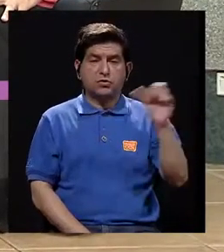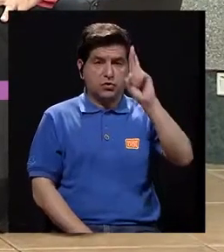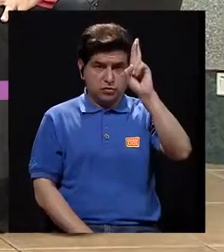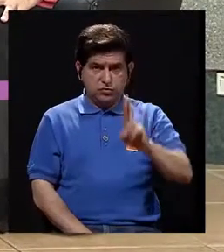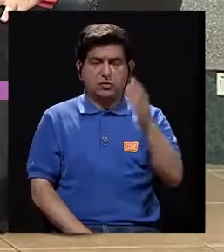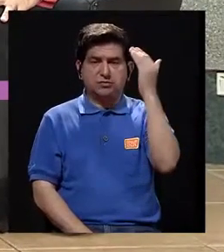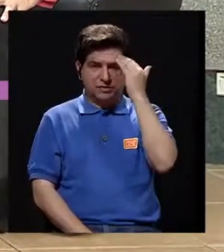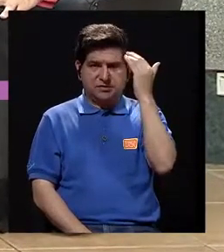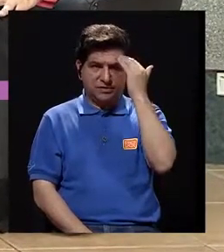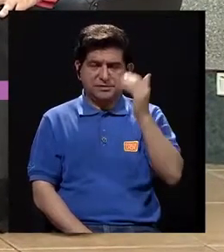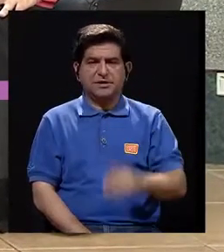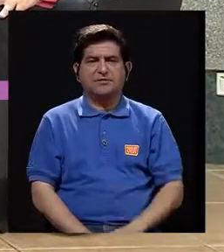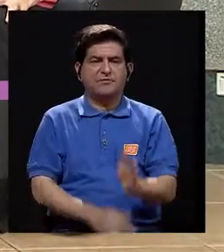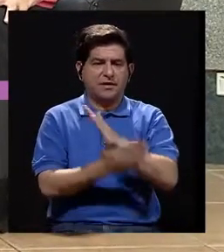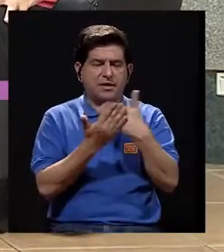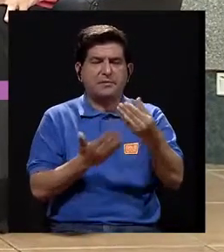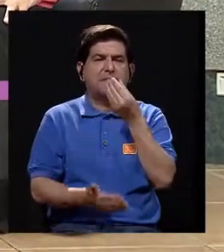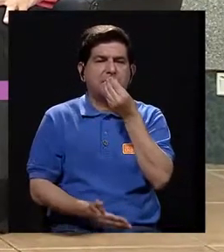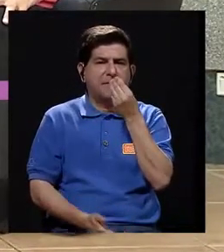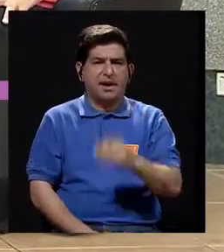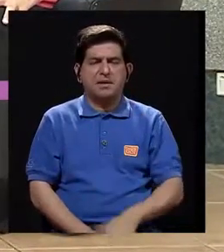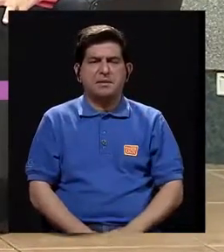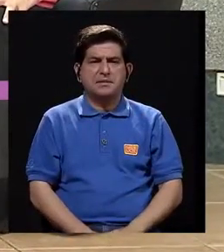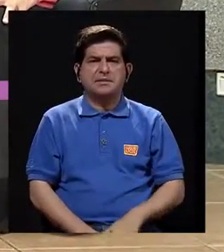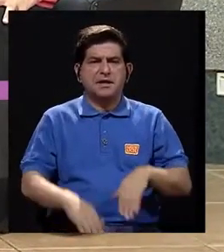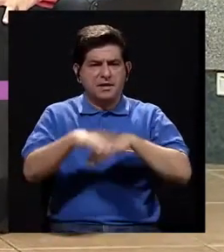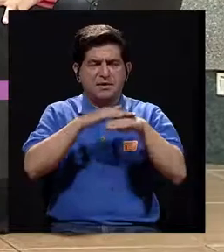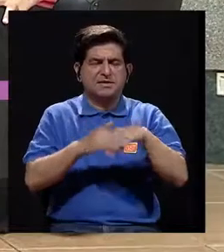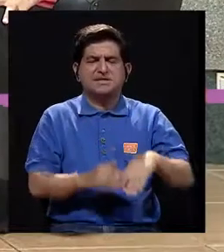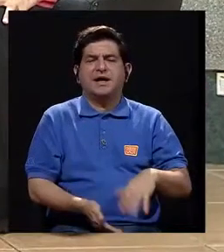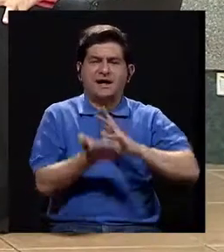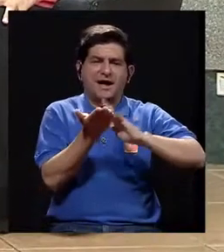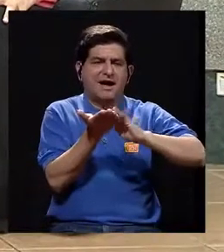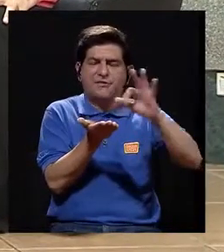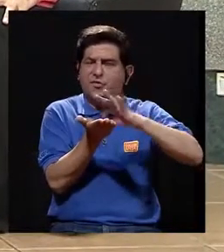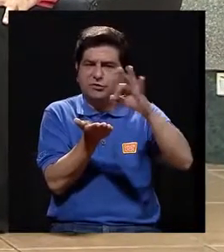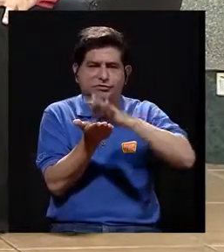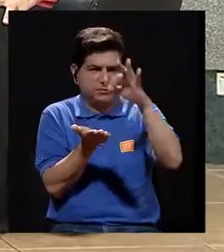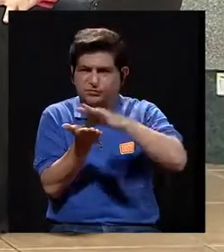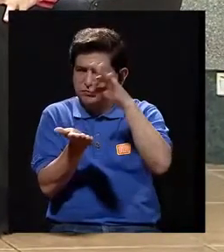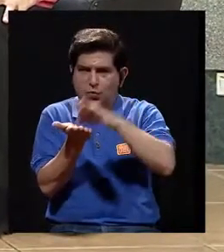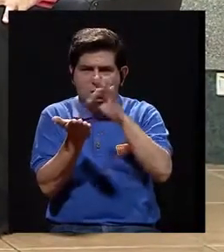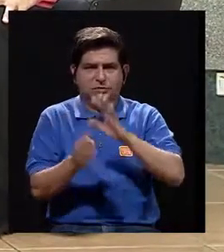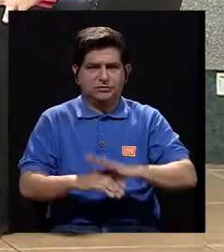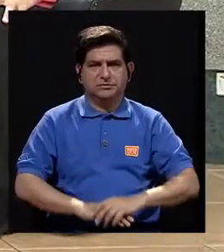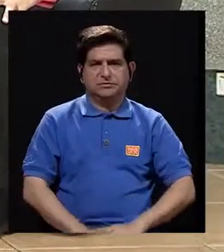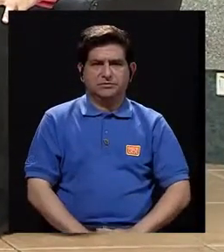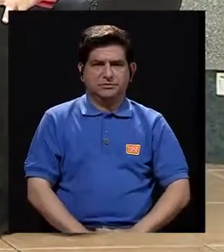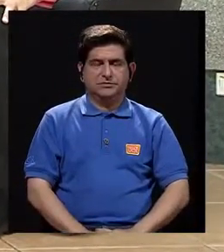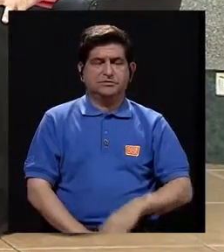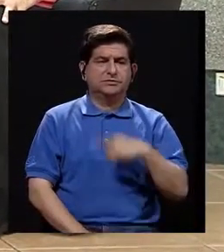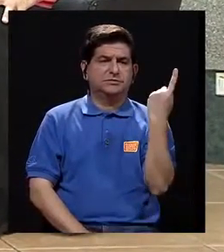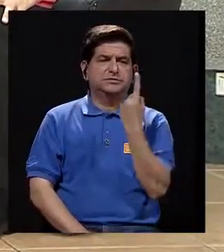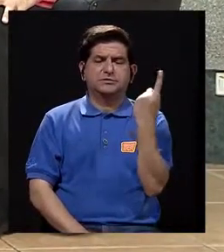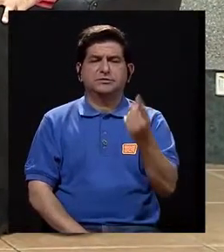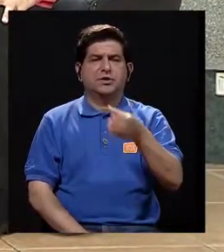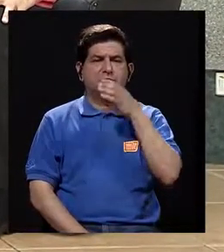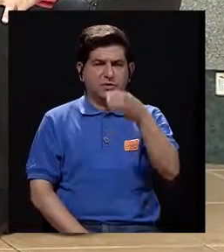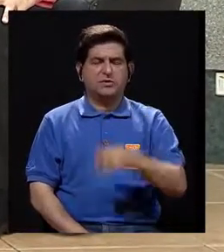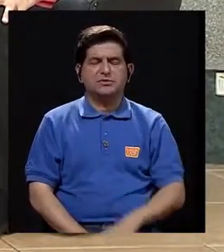Nosotros en Costa Rica pues sabemos que parte de la alimentación está muy basada en arroz y frijoles, ¿verdad? Entonces,